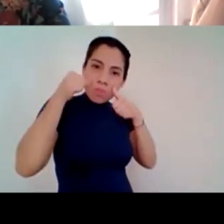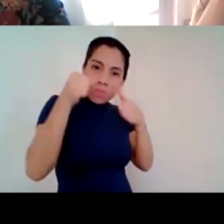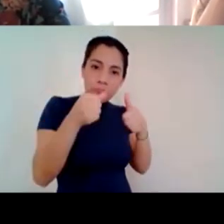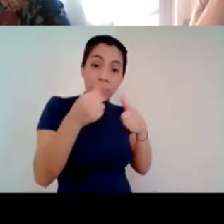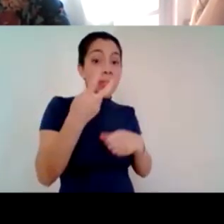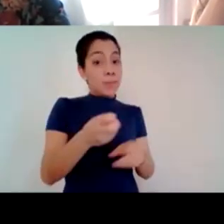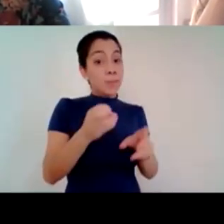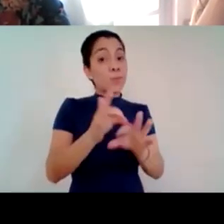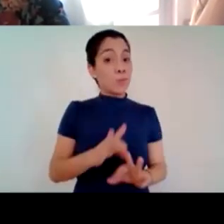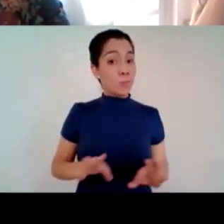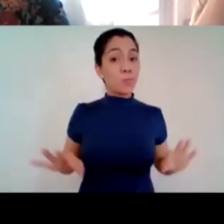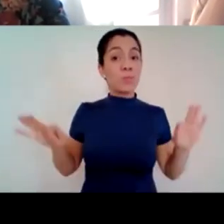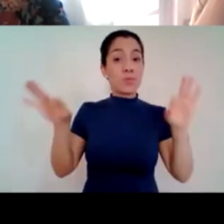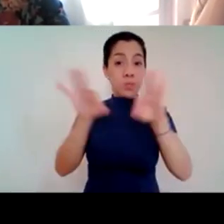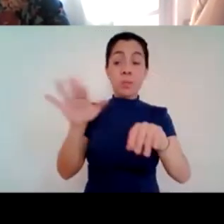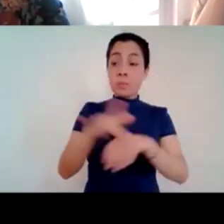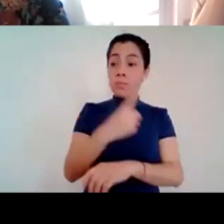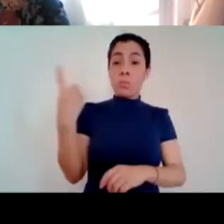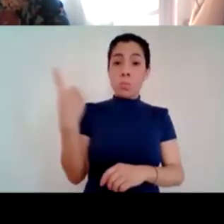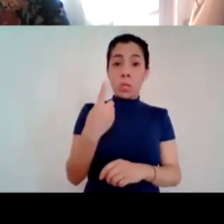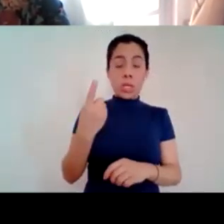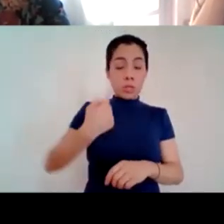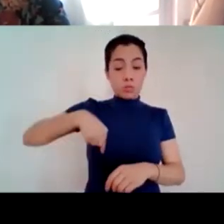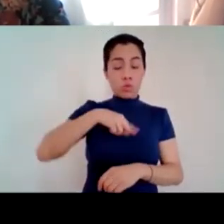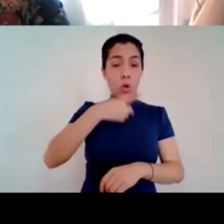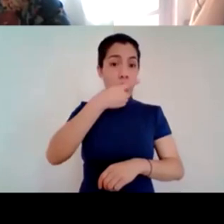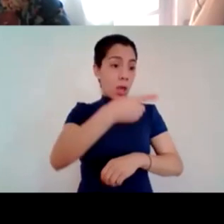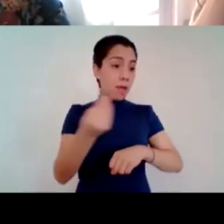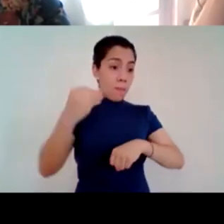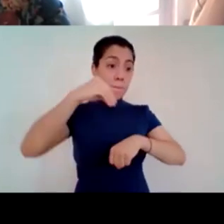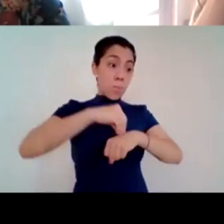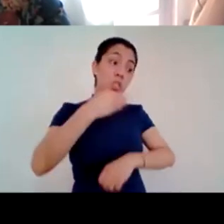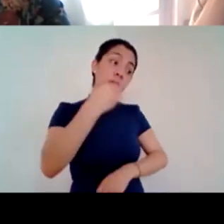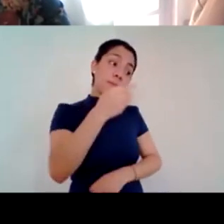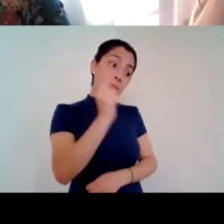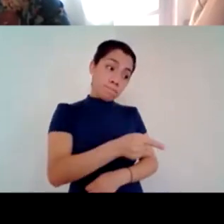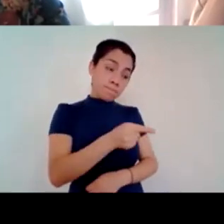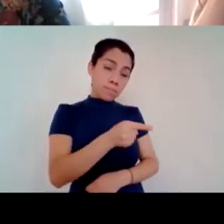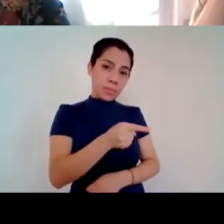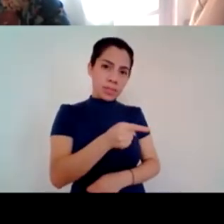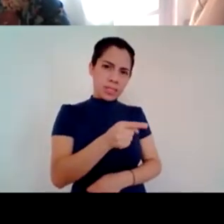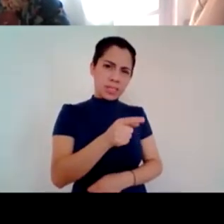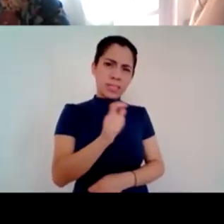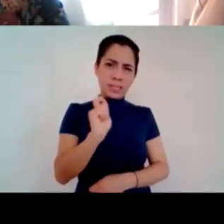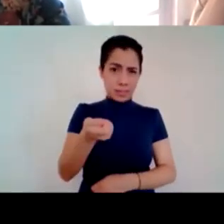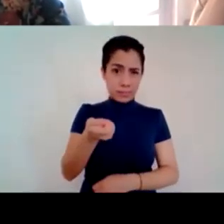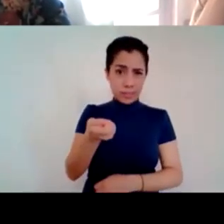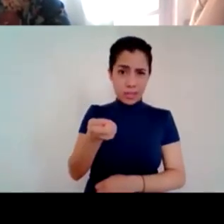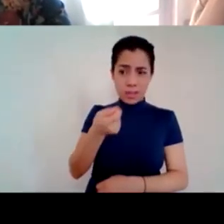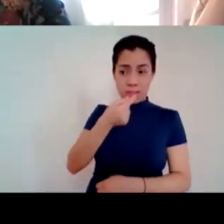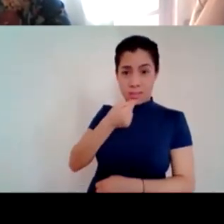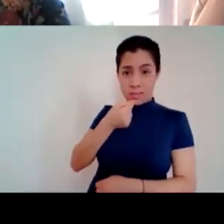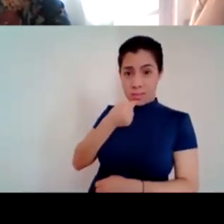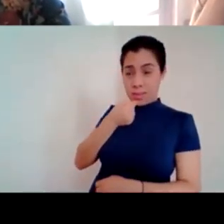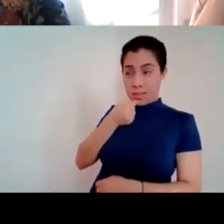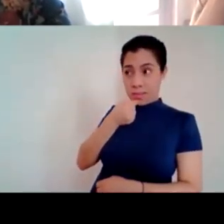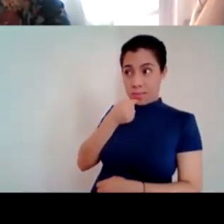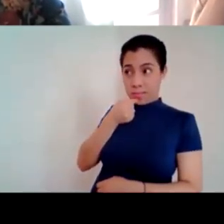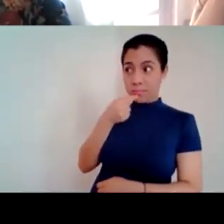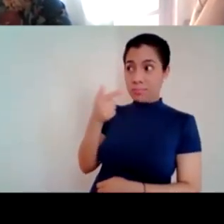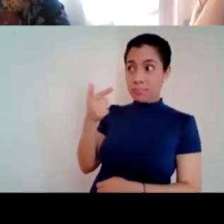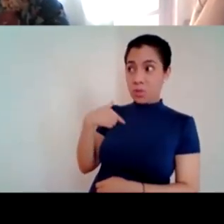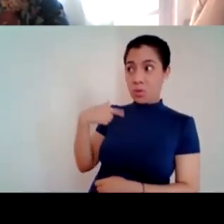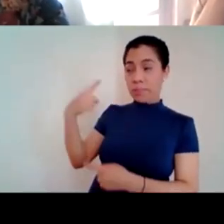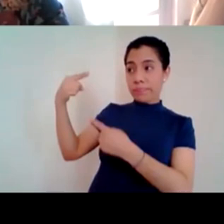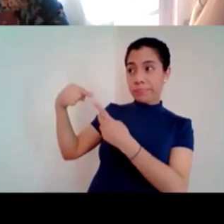cuando le damos a los niños pórtate bien porque pareciera que el pórtate bien es ser obediente con el adulto que está a lado de ti te diga lo que te diga